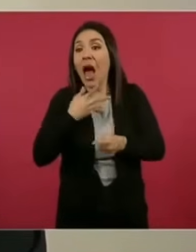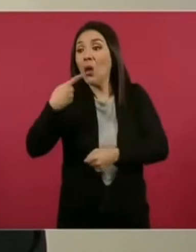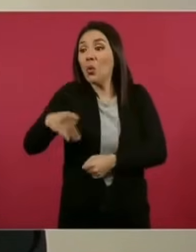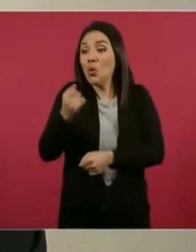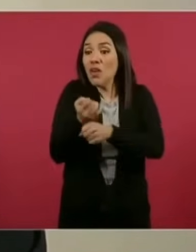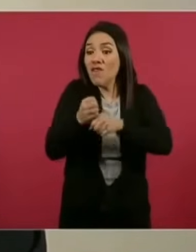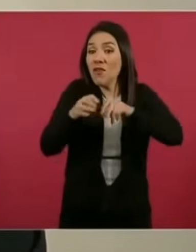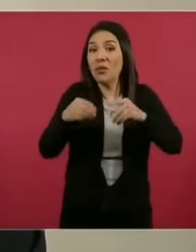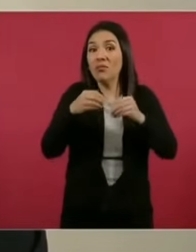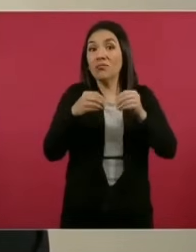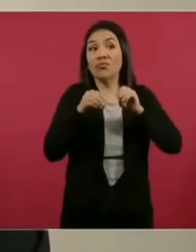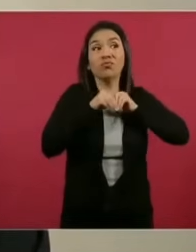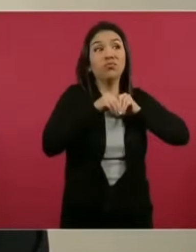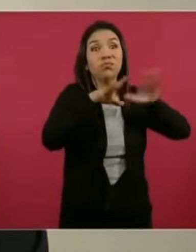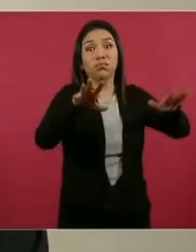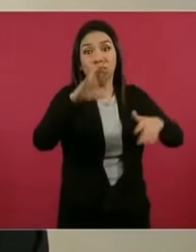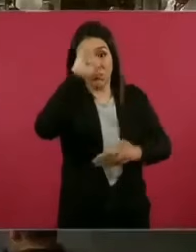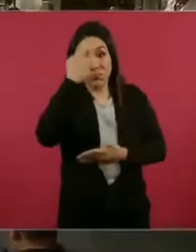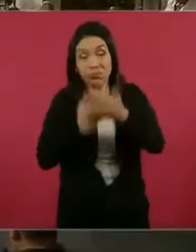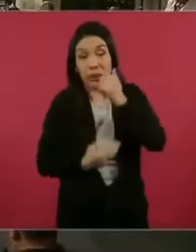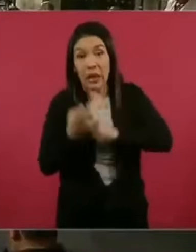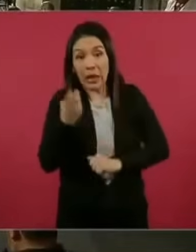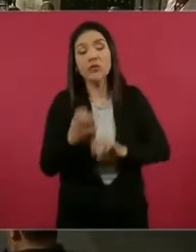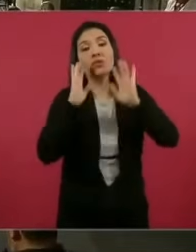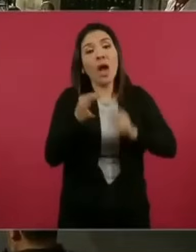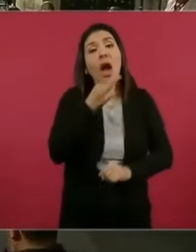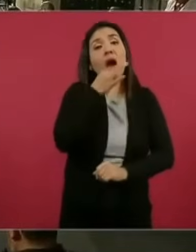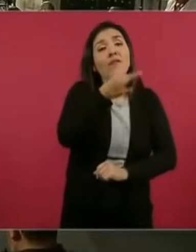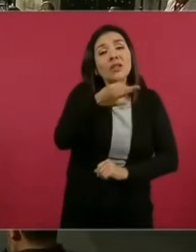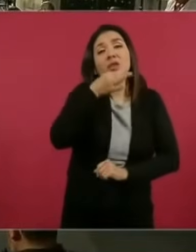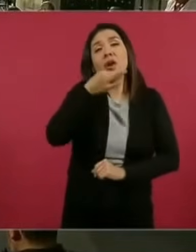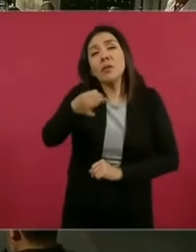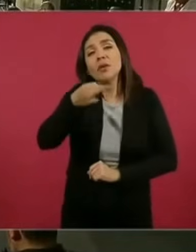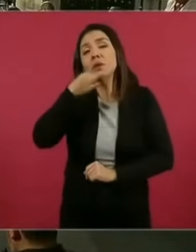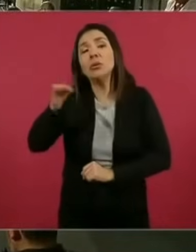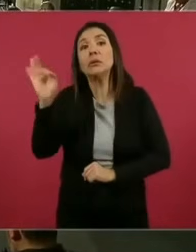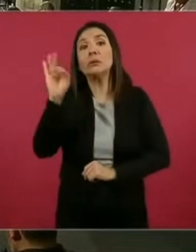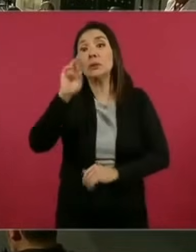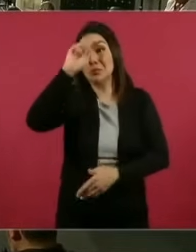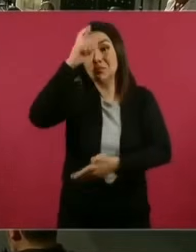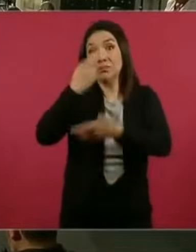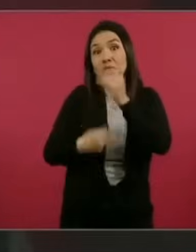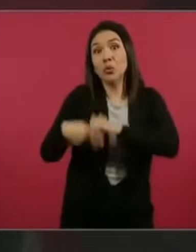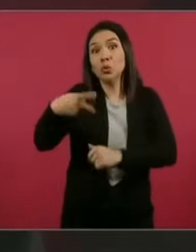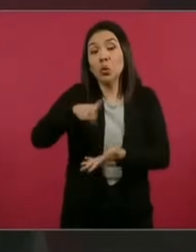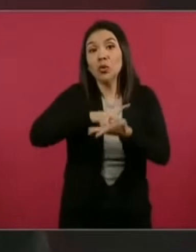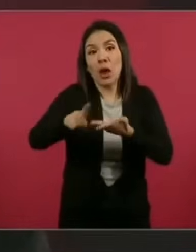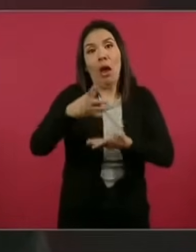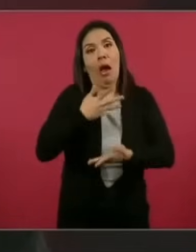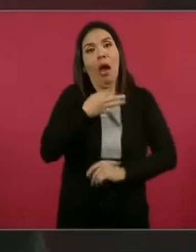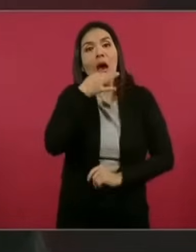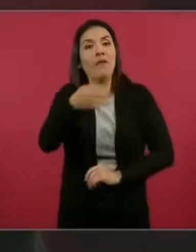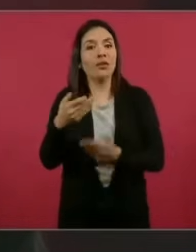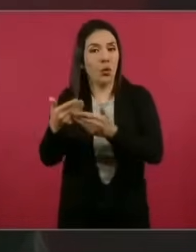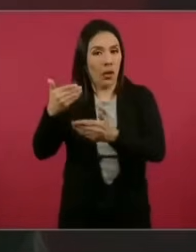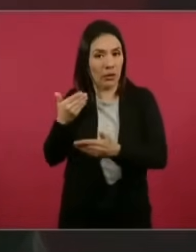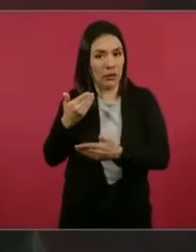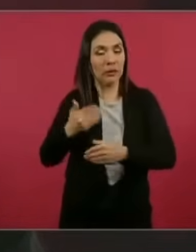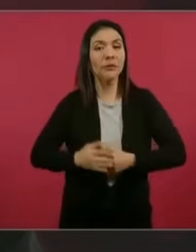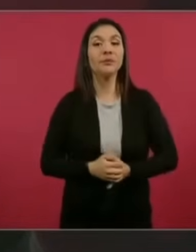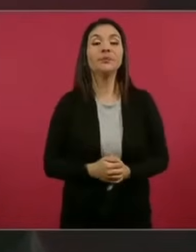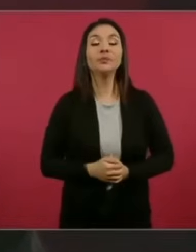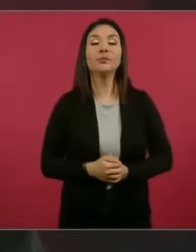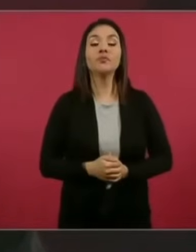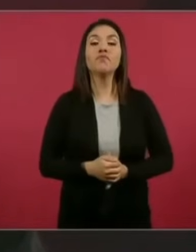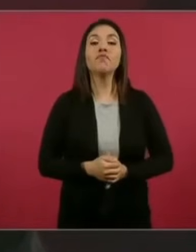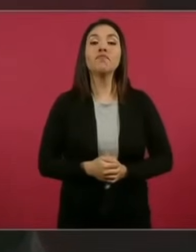expuestos de manera ilegal y que pudieran sufrir alguna vulneración de sus derechos. En